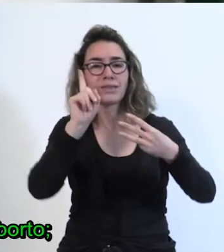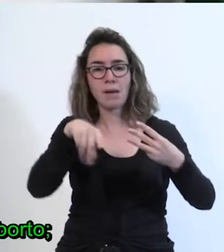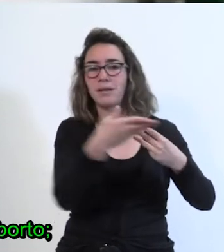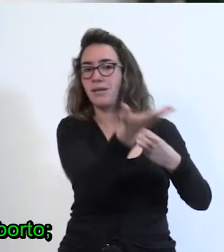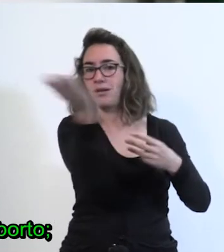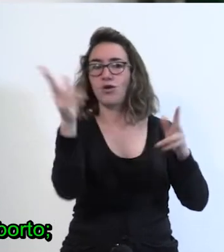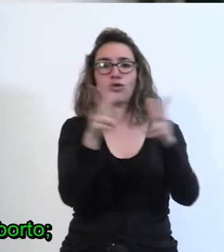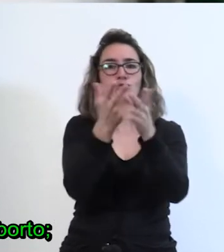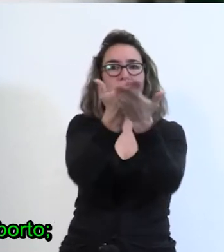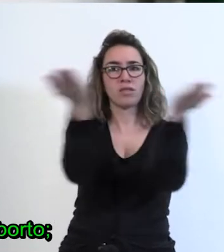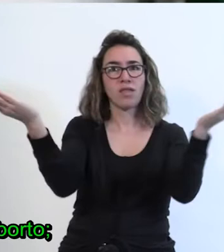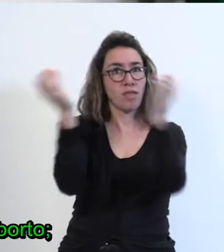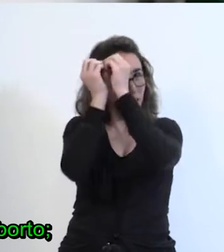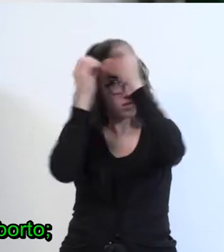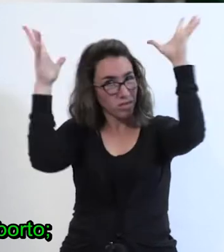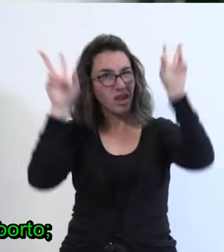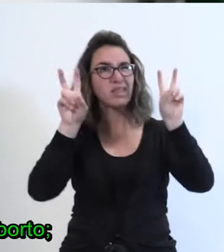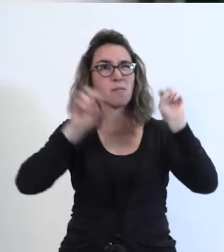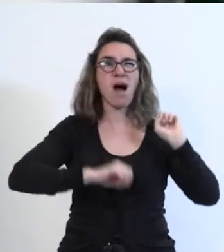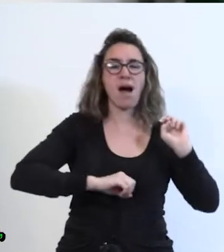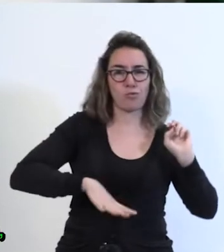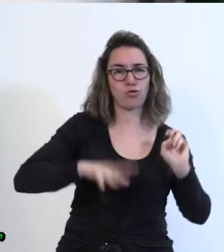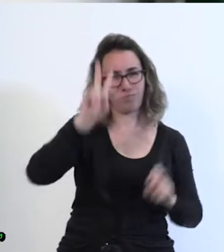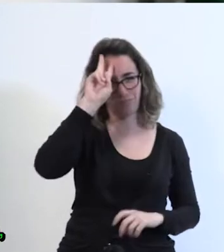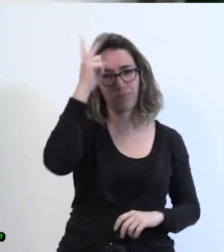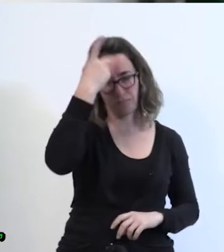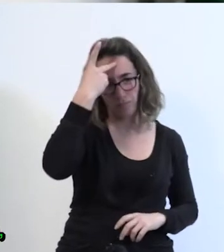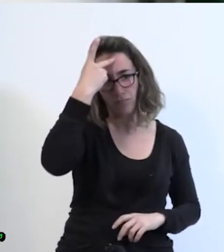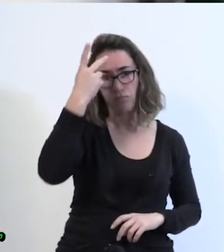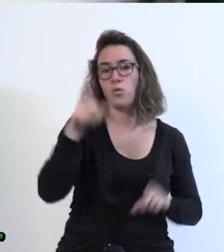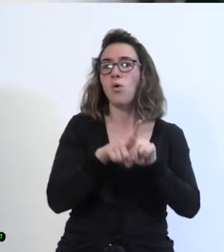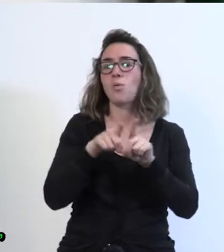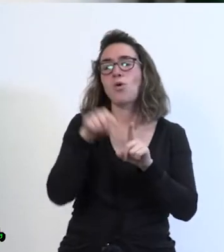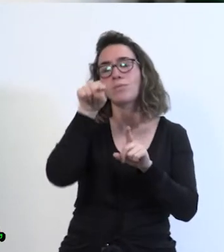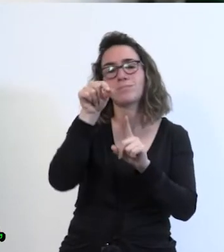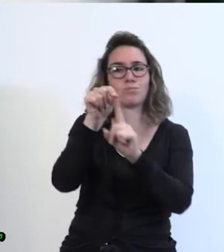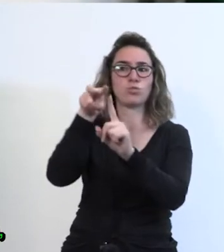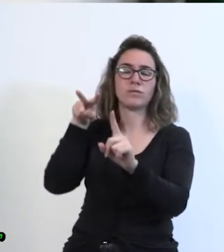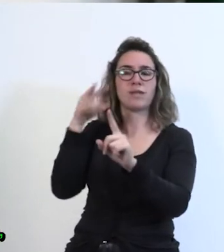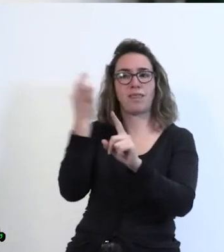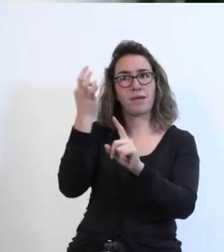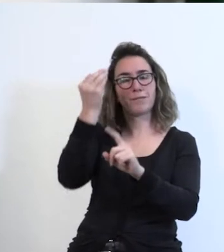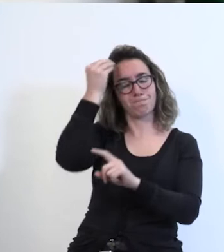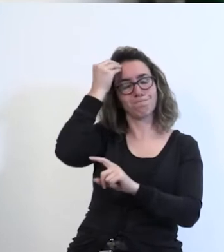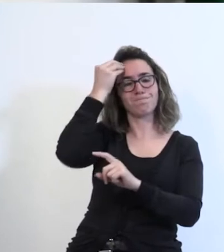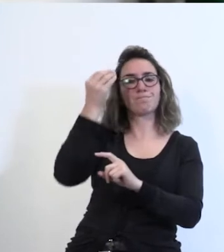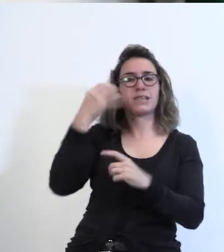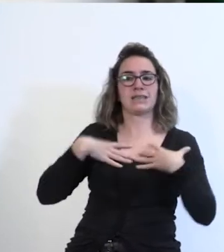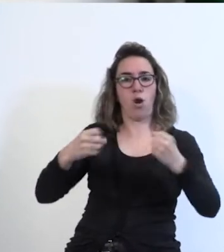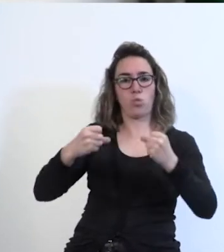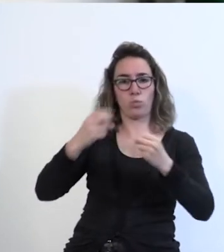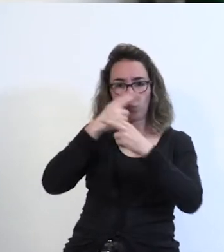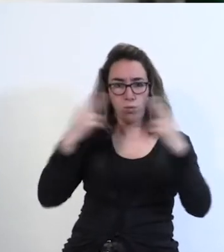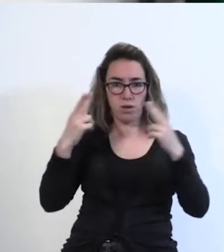los imaginarios sociales en torno al aborto. Poder abordarlos como problemas de salud pública, como problemas